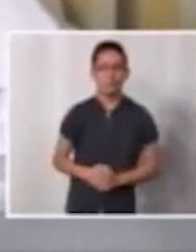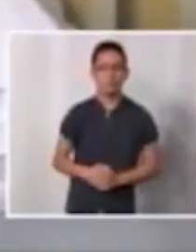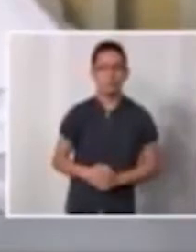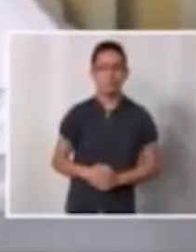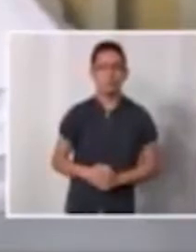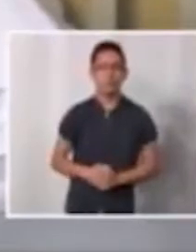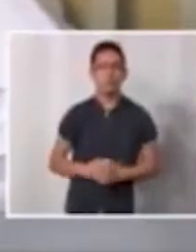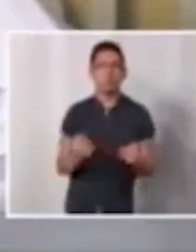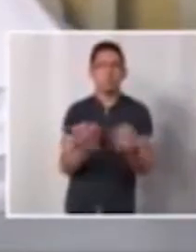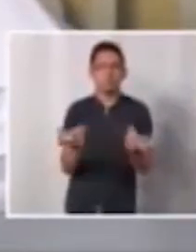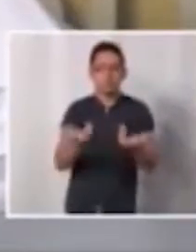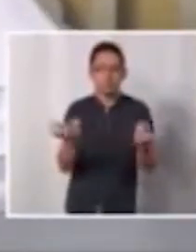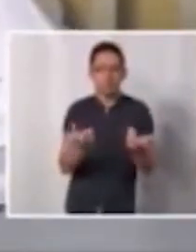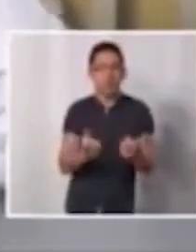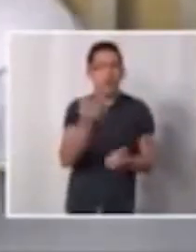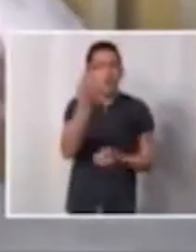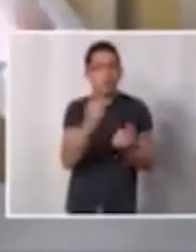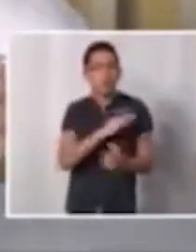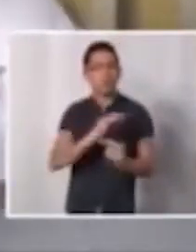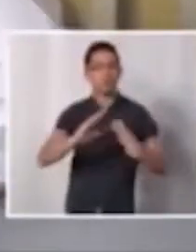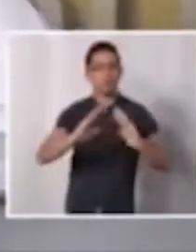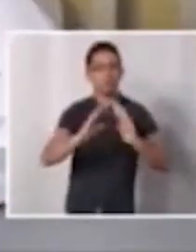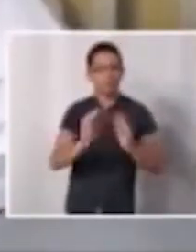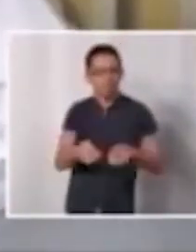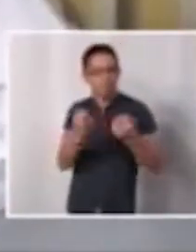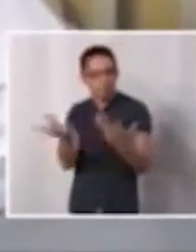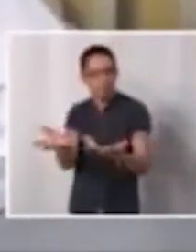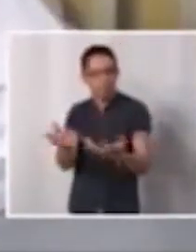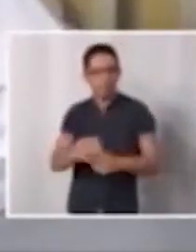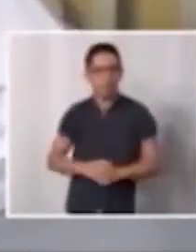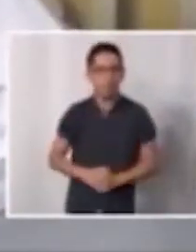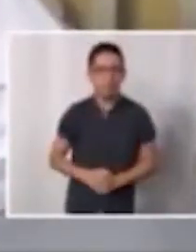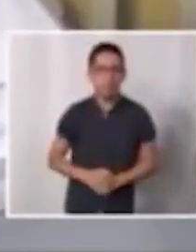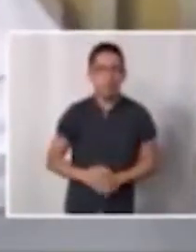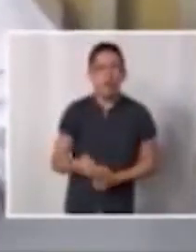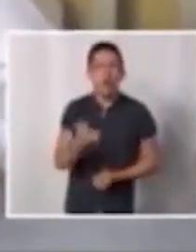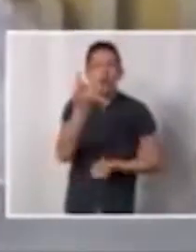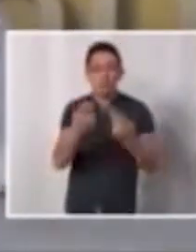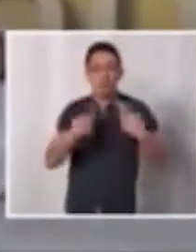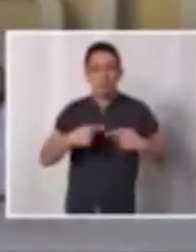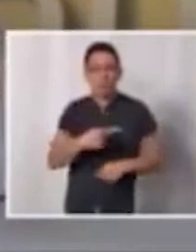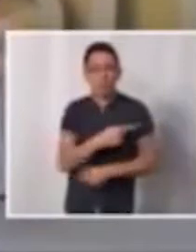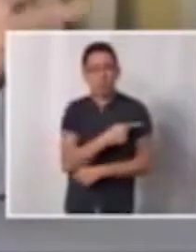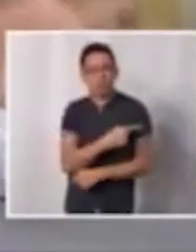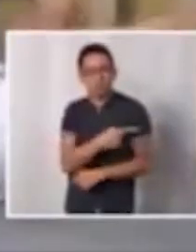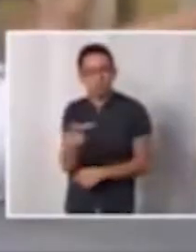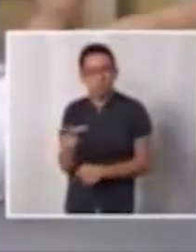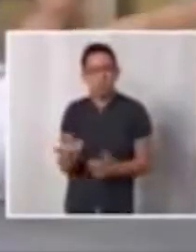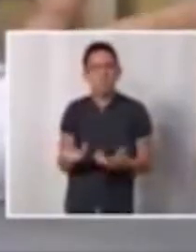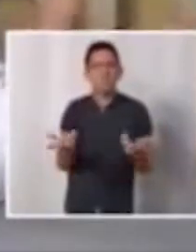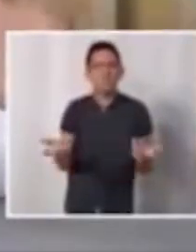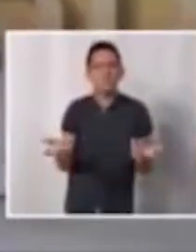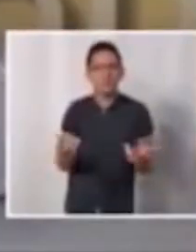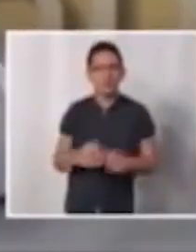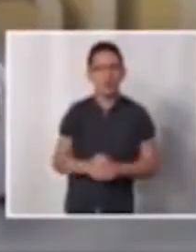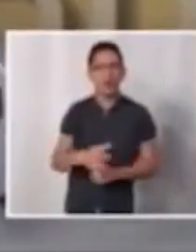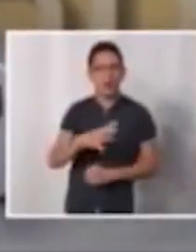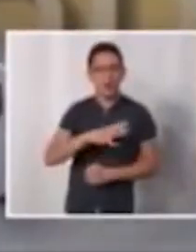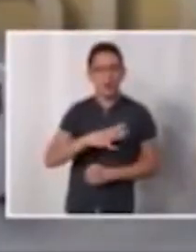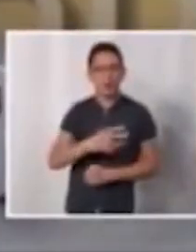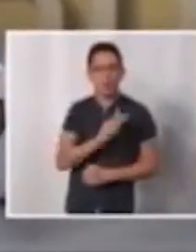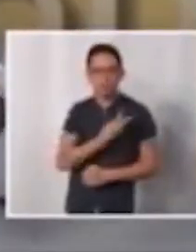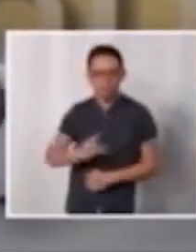a domicilio. Para quienes viven en condiciones de pobreza, en coordinación con las presidentas y